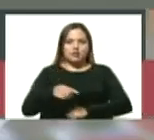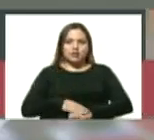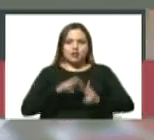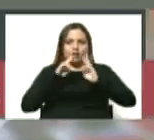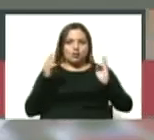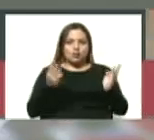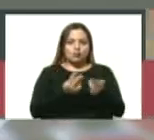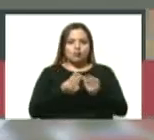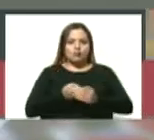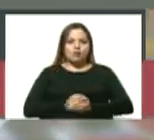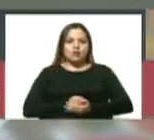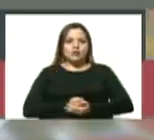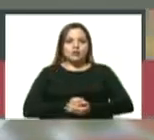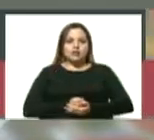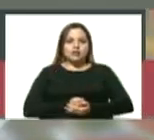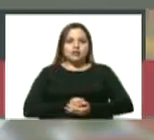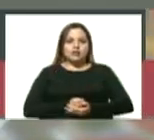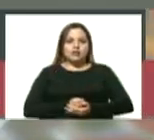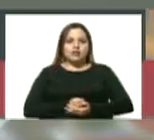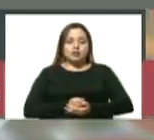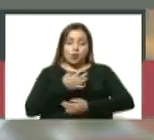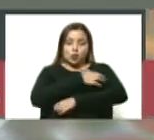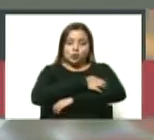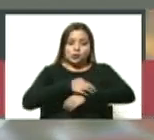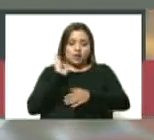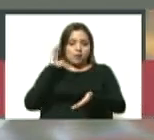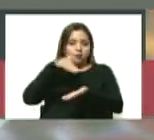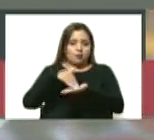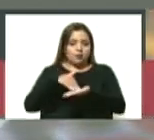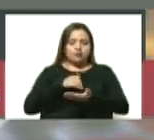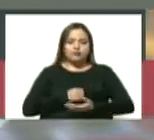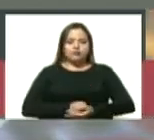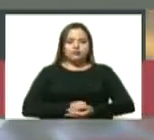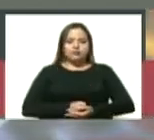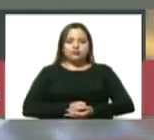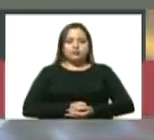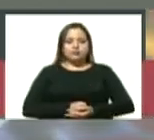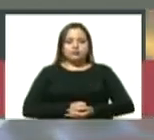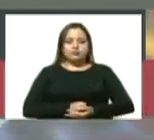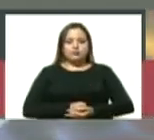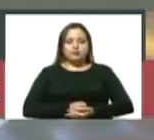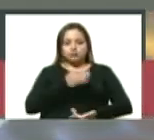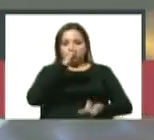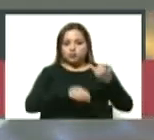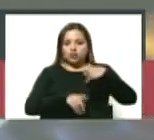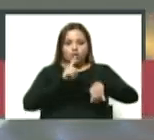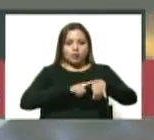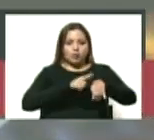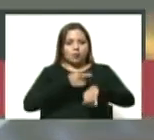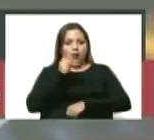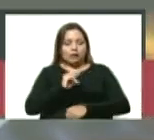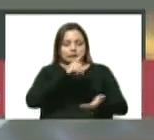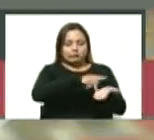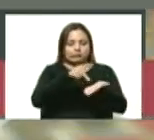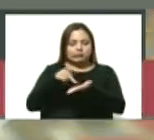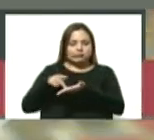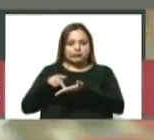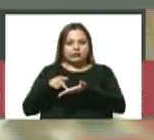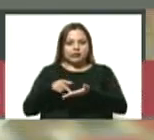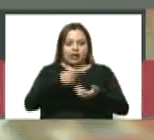Pérez Colmenares, en Maracay. En las últimas horas se estarán sumando y se han sumado además distintos centros de